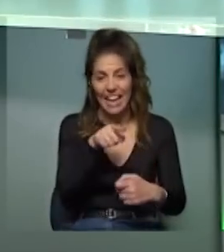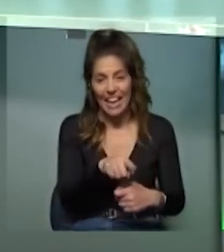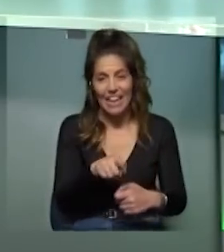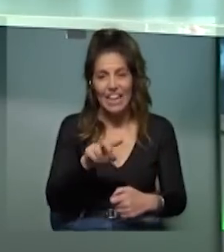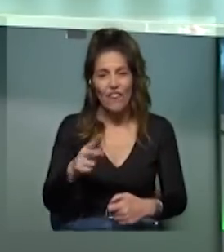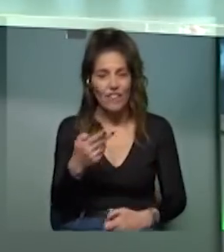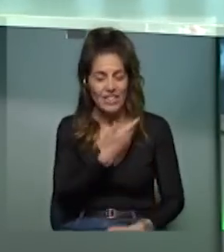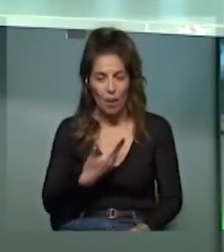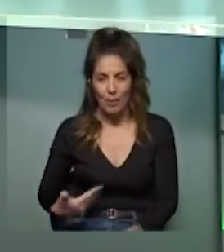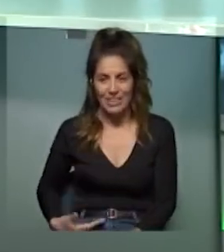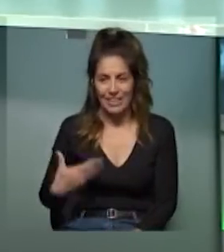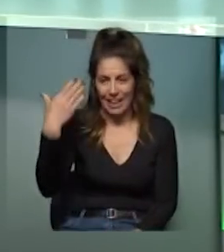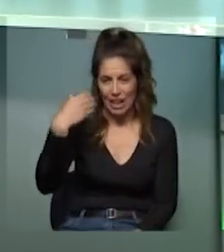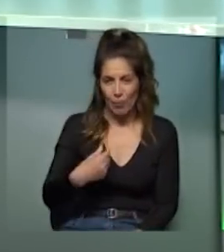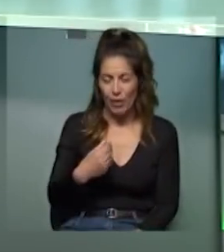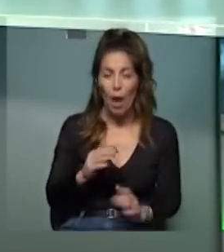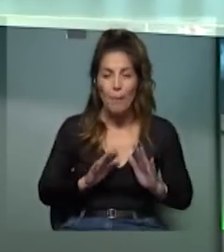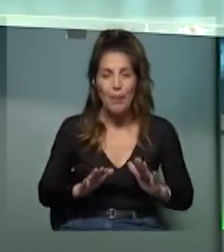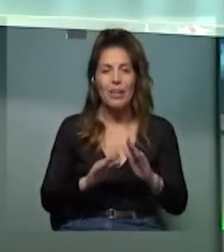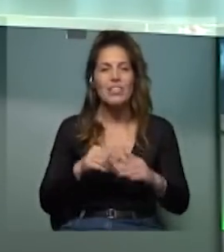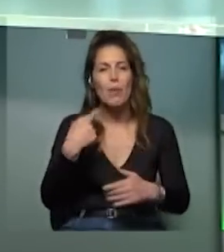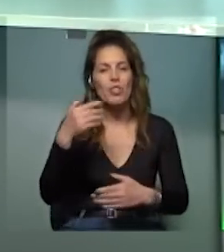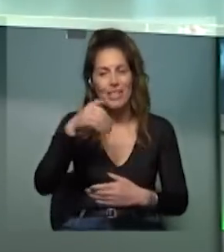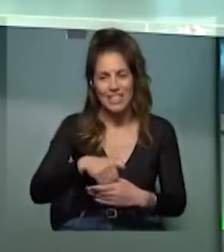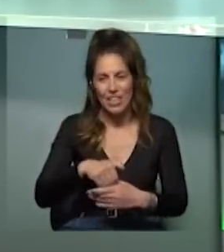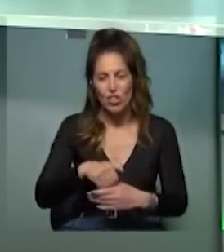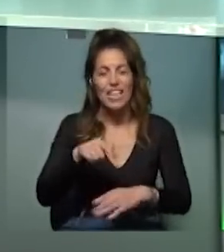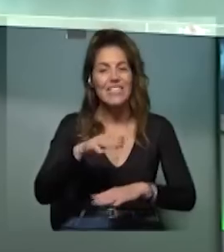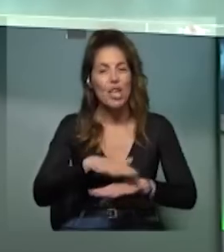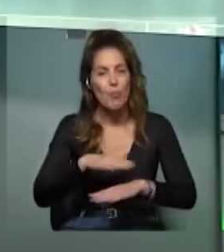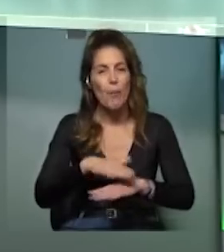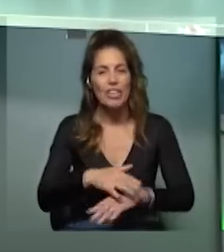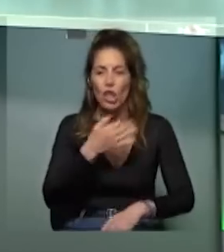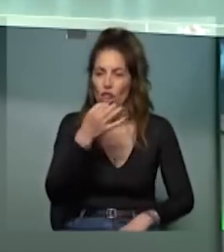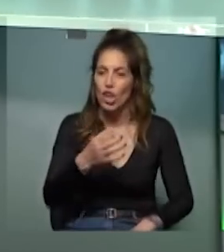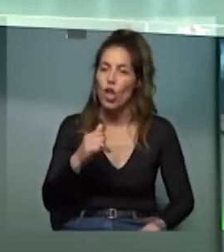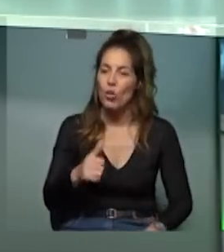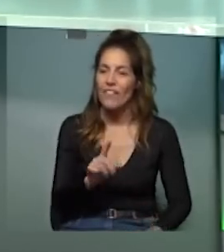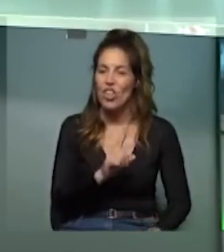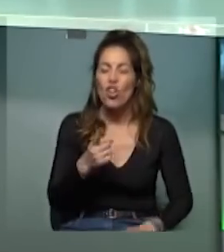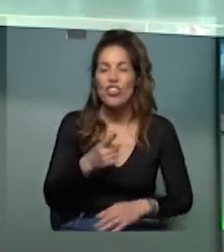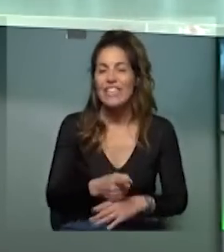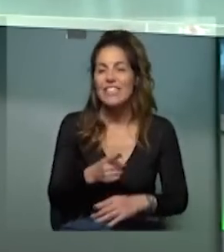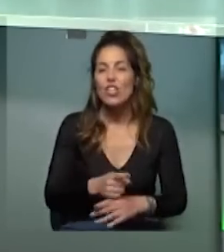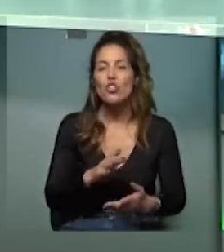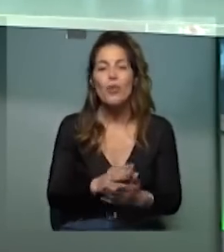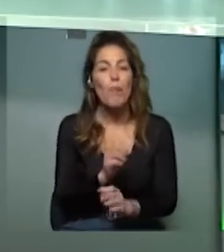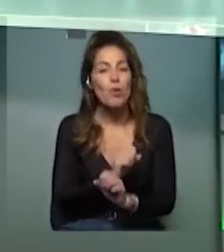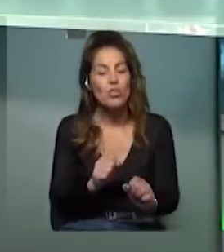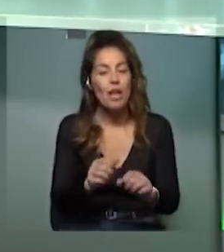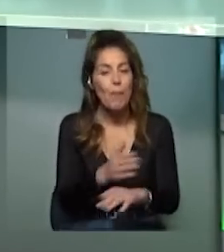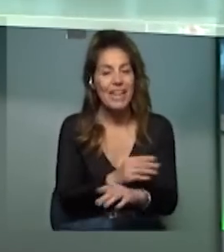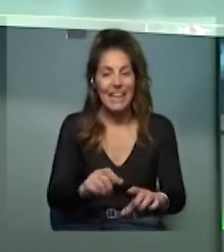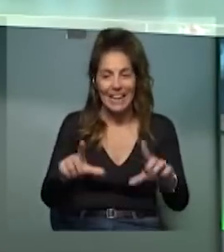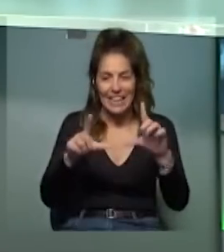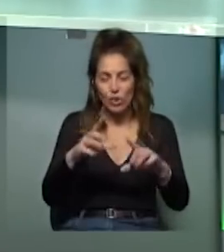la República Beatriz argimón de cara la las próximas elecciones y en esta instancia sostuvo que todavía no hay decisiones tomadas sobre la posible precandidatura